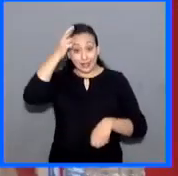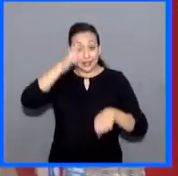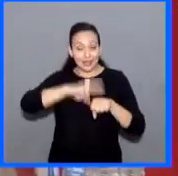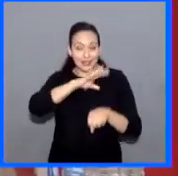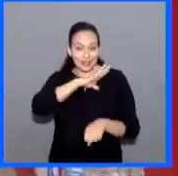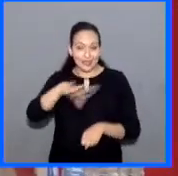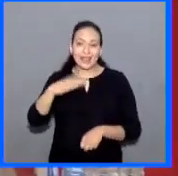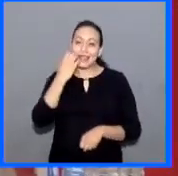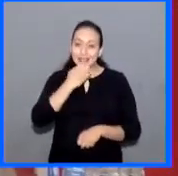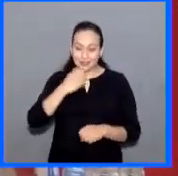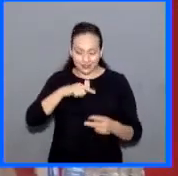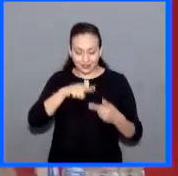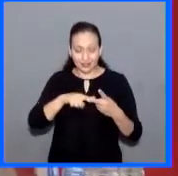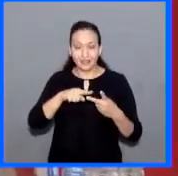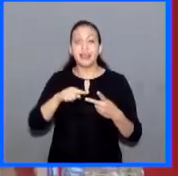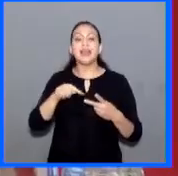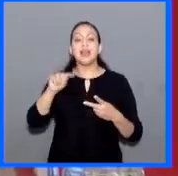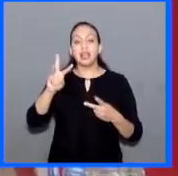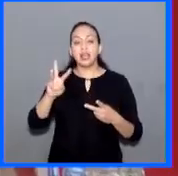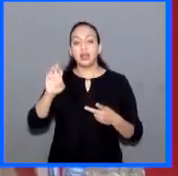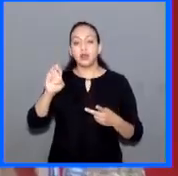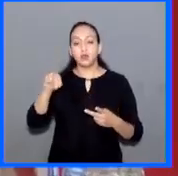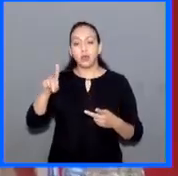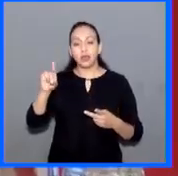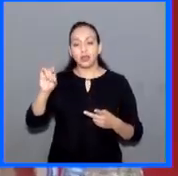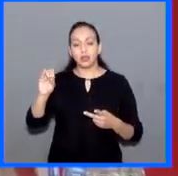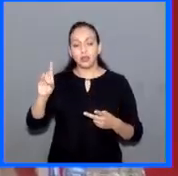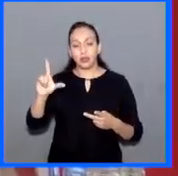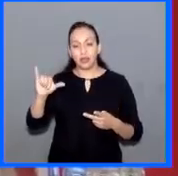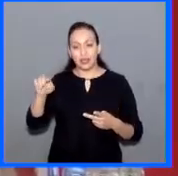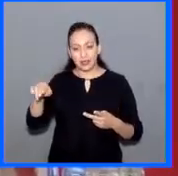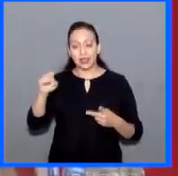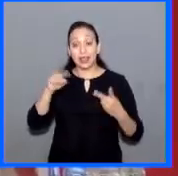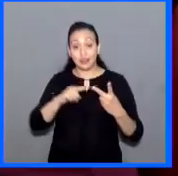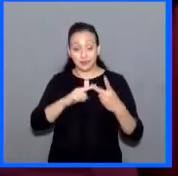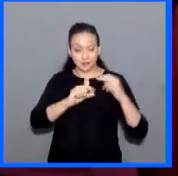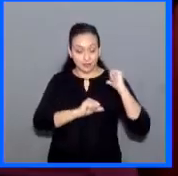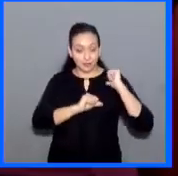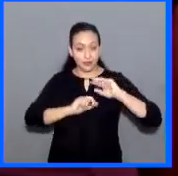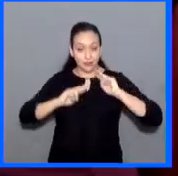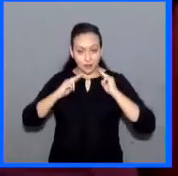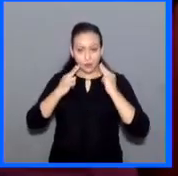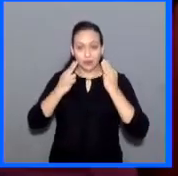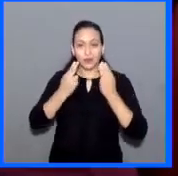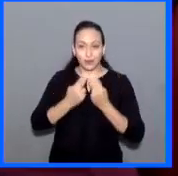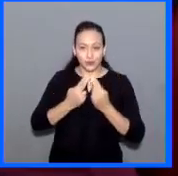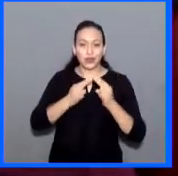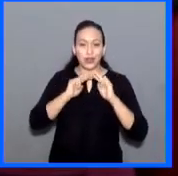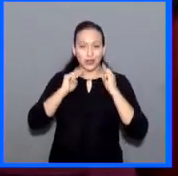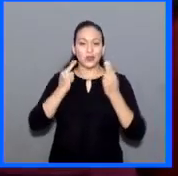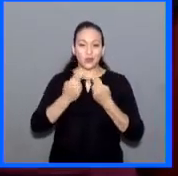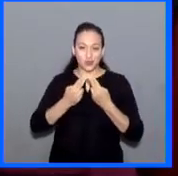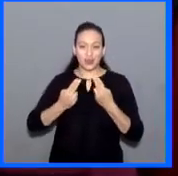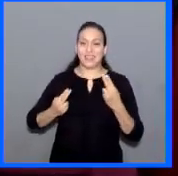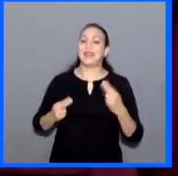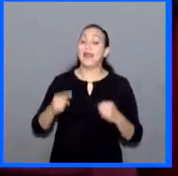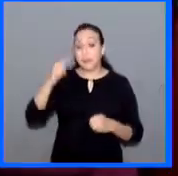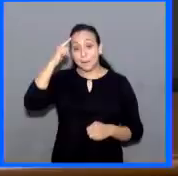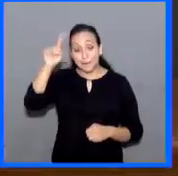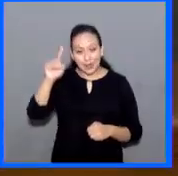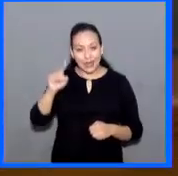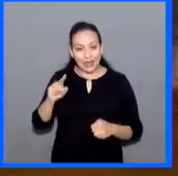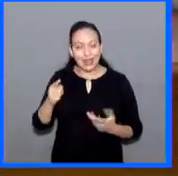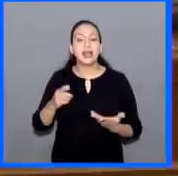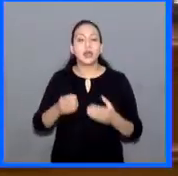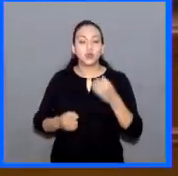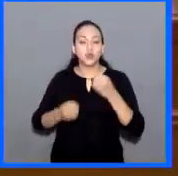y Tey Wendolín Retán Alarcón, titular de la Unidad de Enlace para la Reforma al Sistema de Justicia Laboral